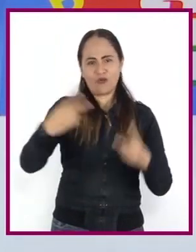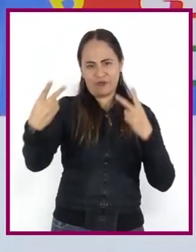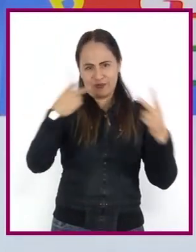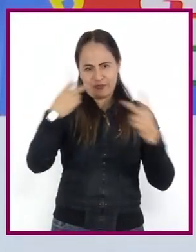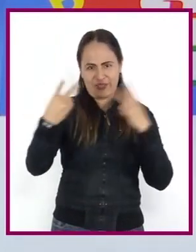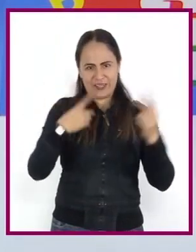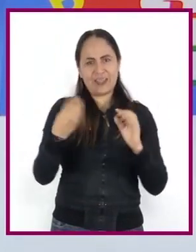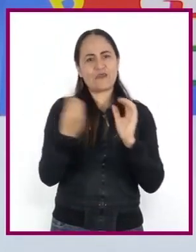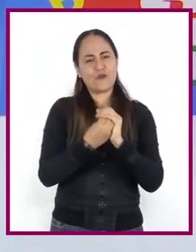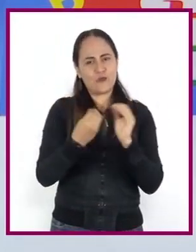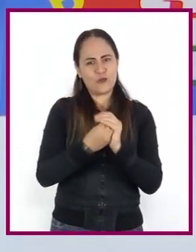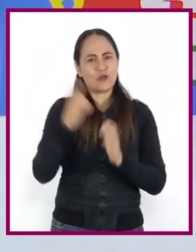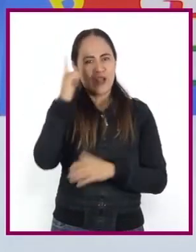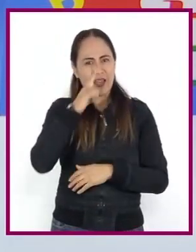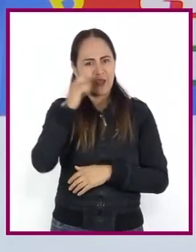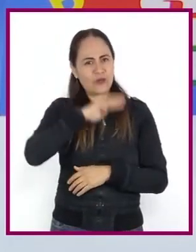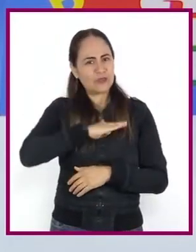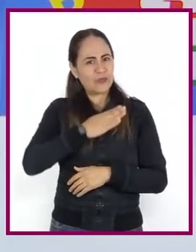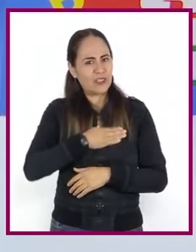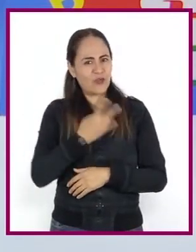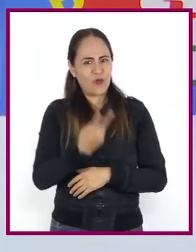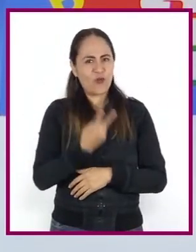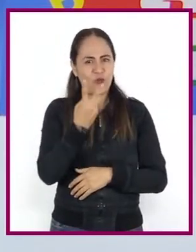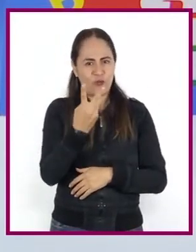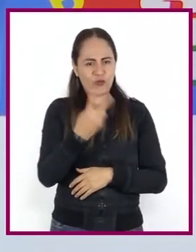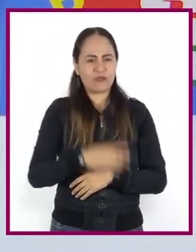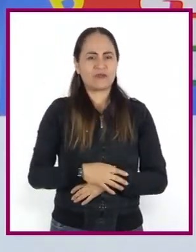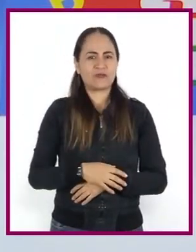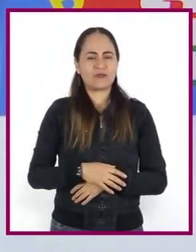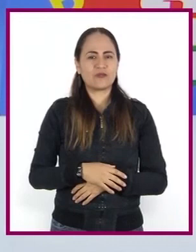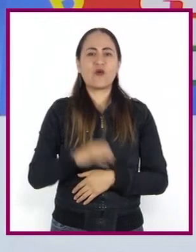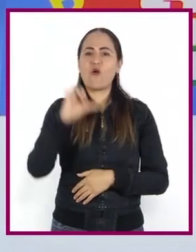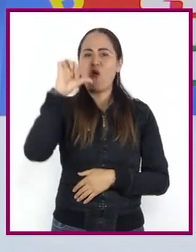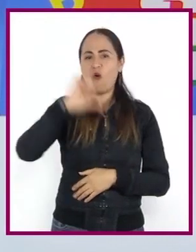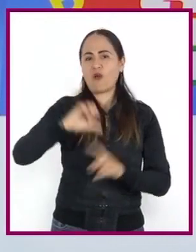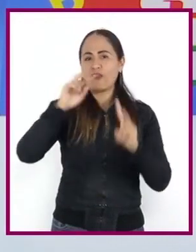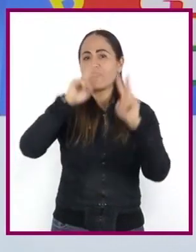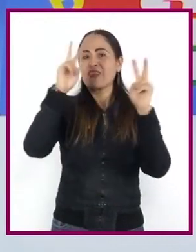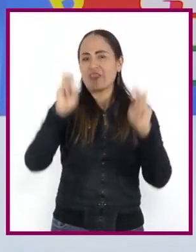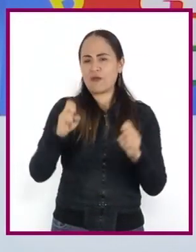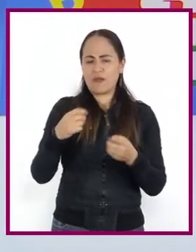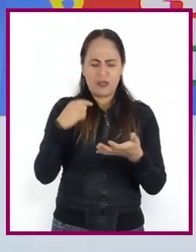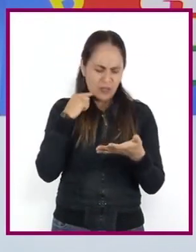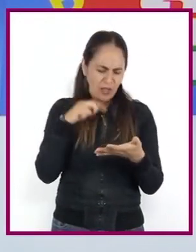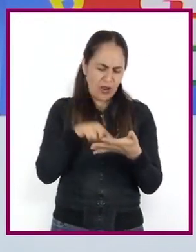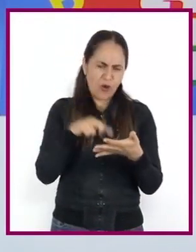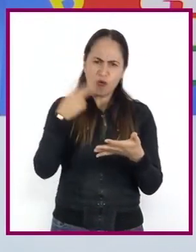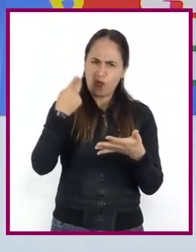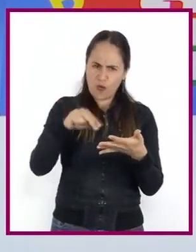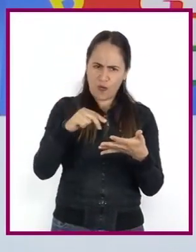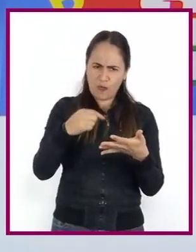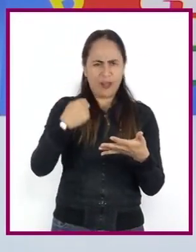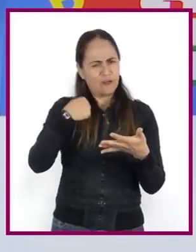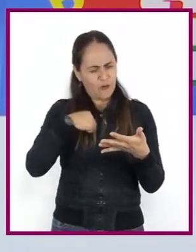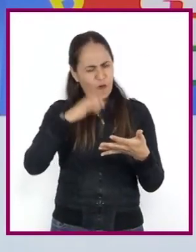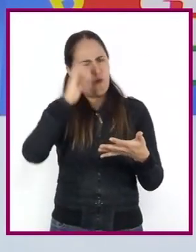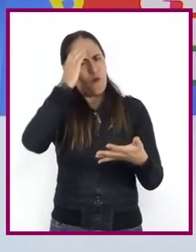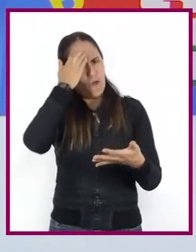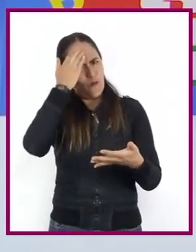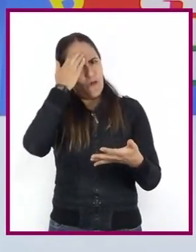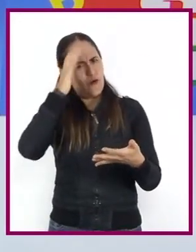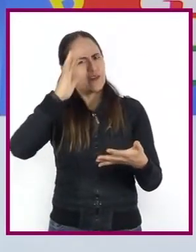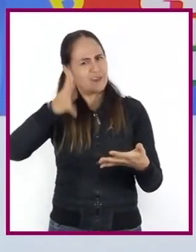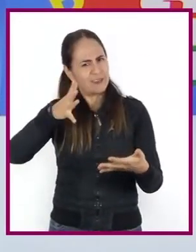Lengua Materna 2, en la que abordamos Por tu nombre te conozco. Hemos aprendido